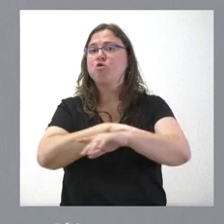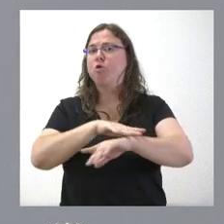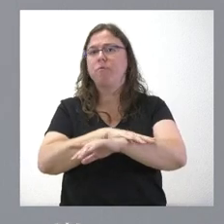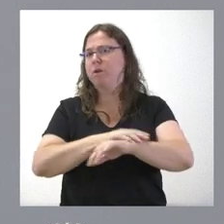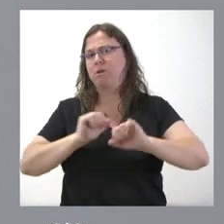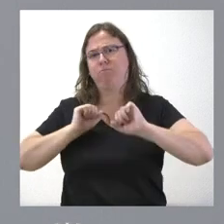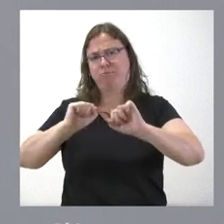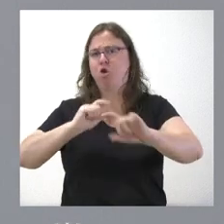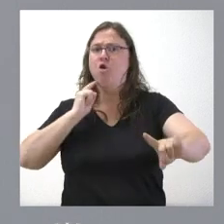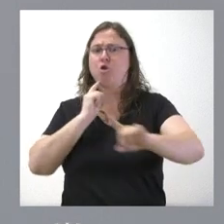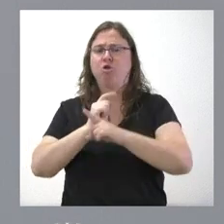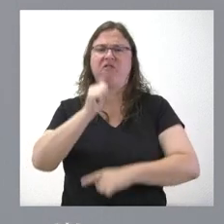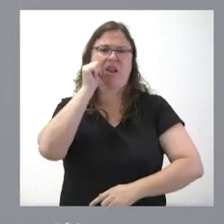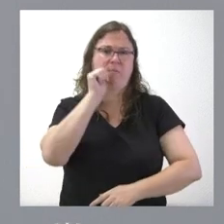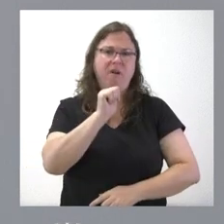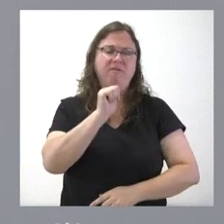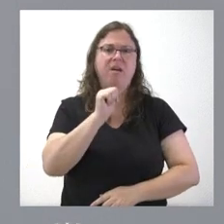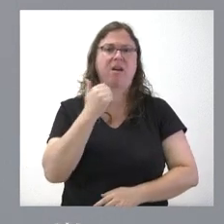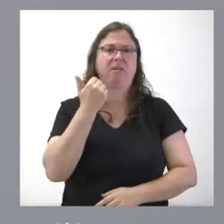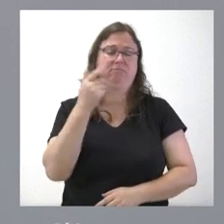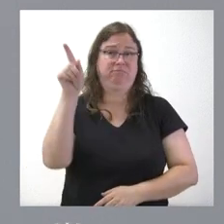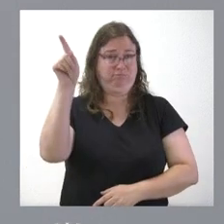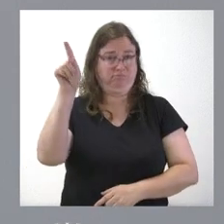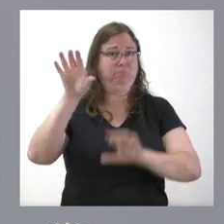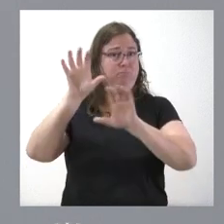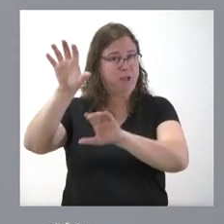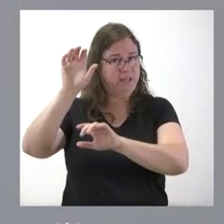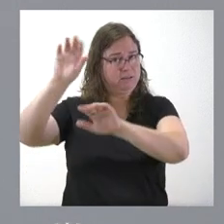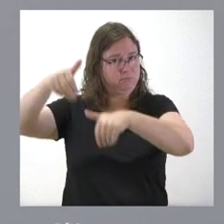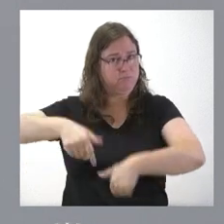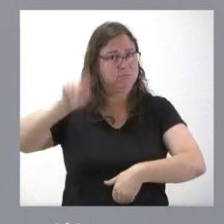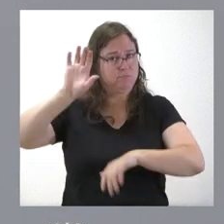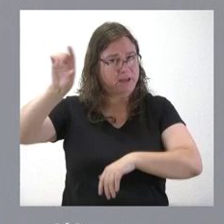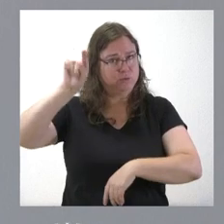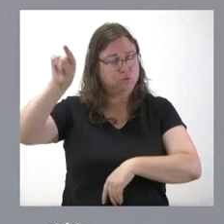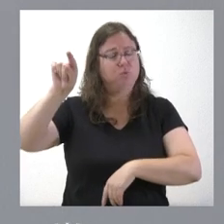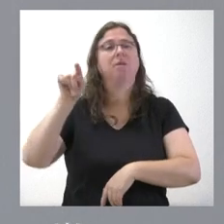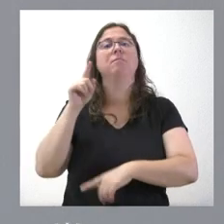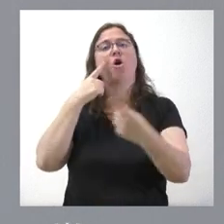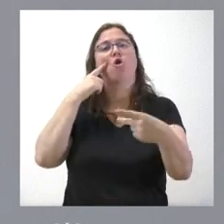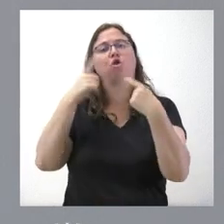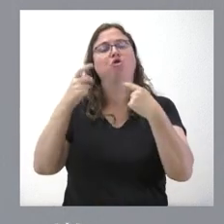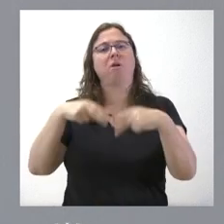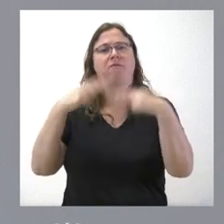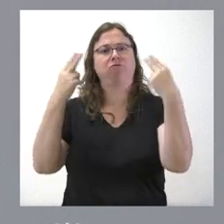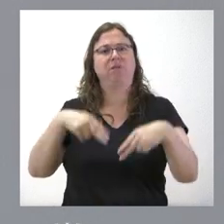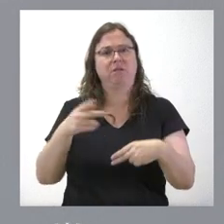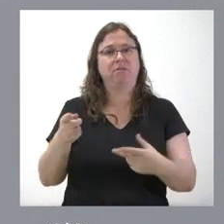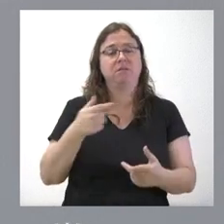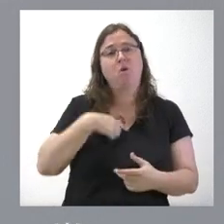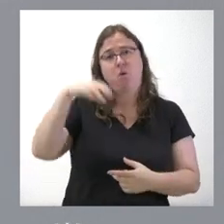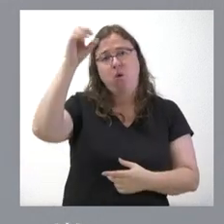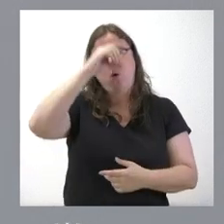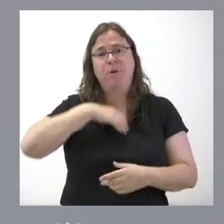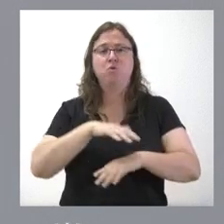estas mafias ilegales a ser posible en origen y también reforzando el control en fronteras Esta es la posición que tenemos como